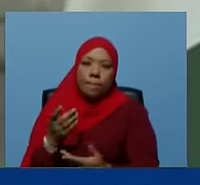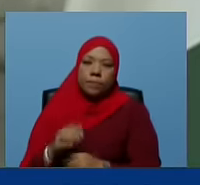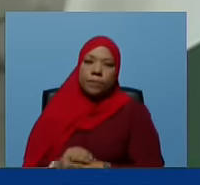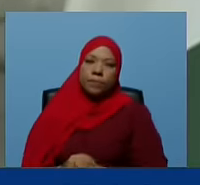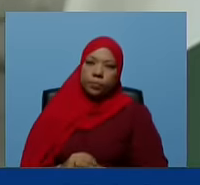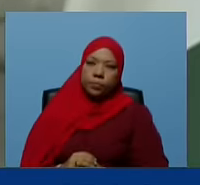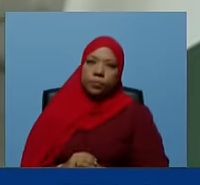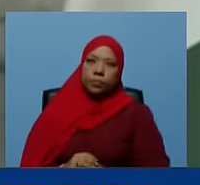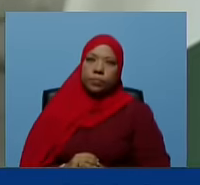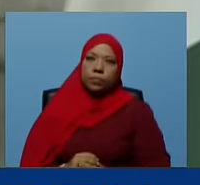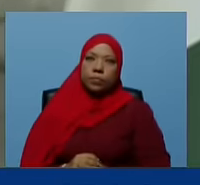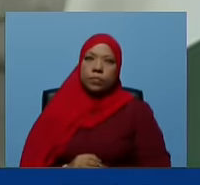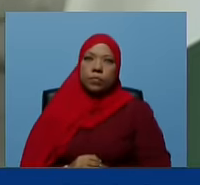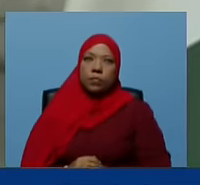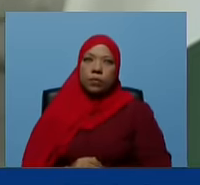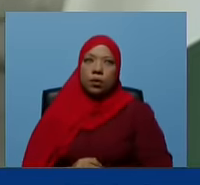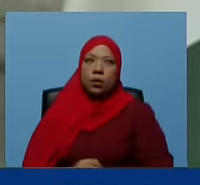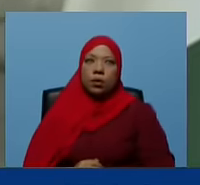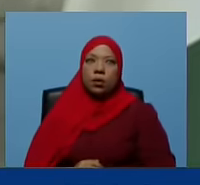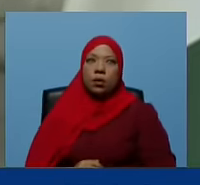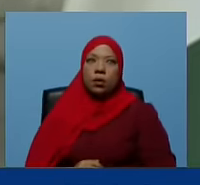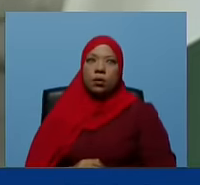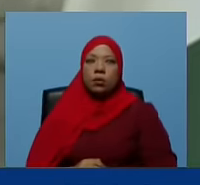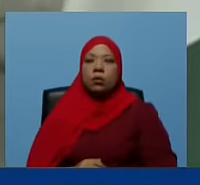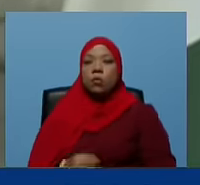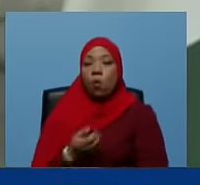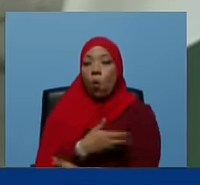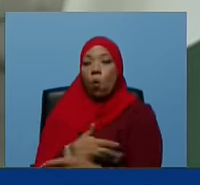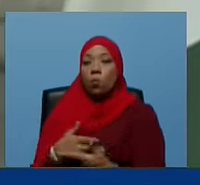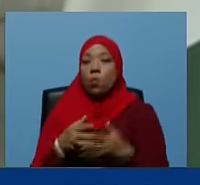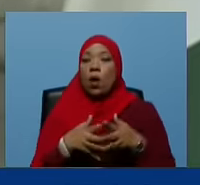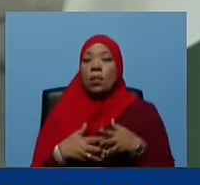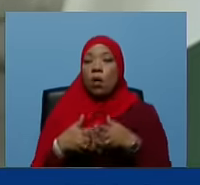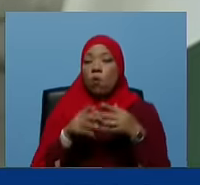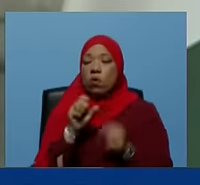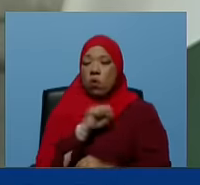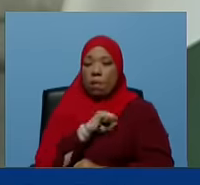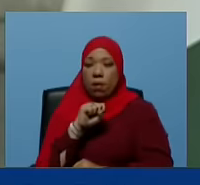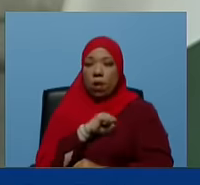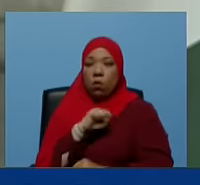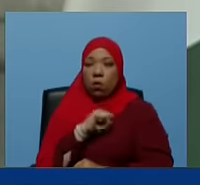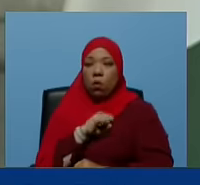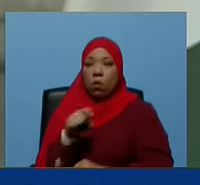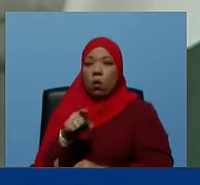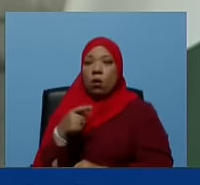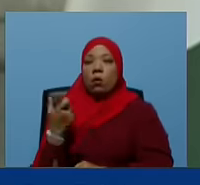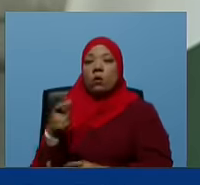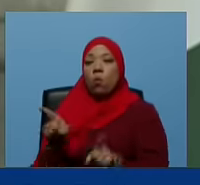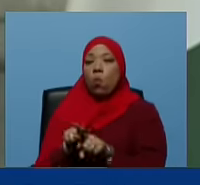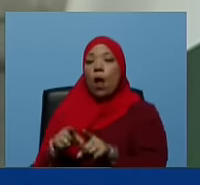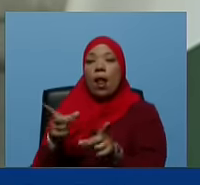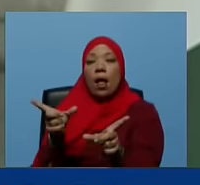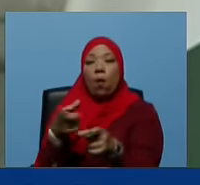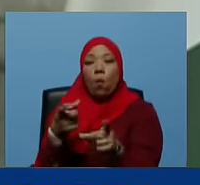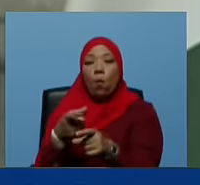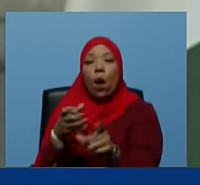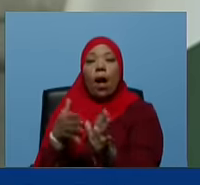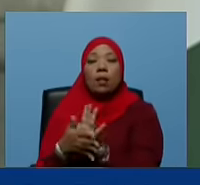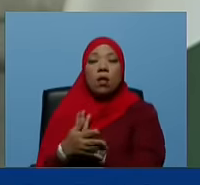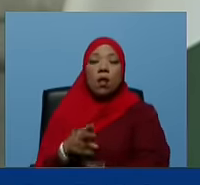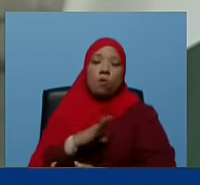Y la baba se le chorrea, sangrienta, al imperio, queriendo tener el gas y el petróleo venezolano.